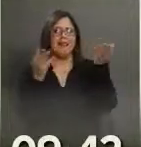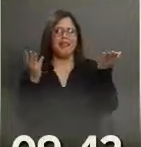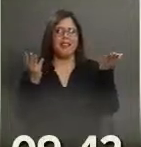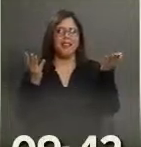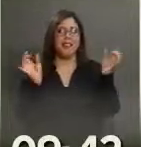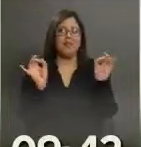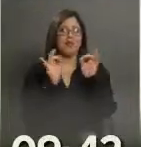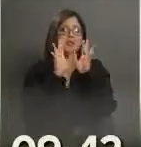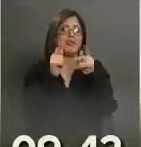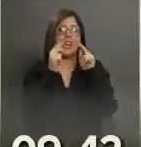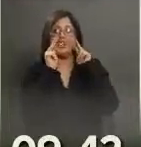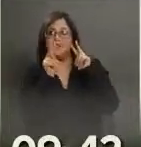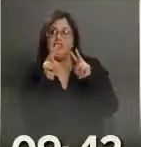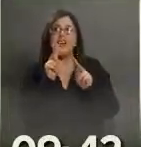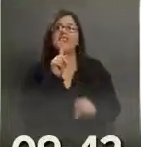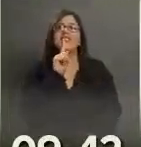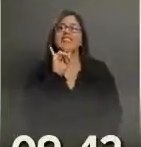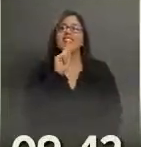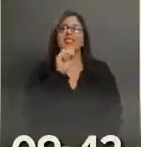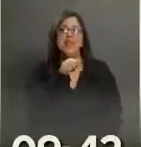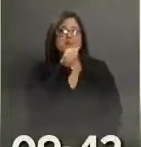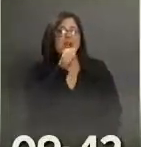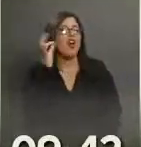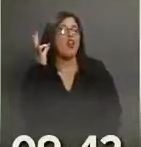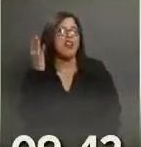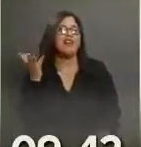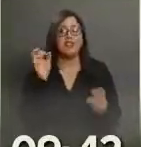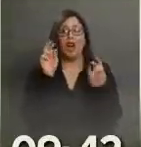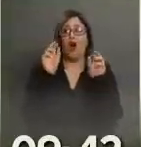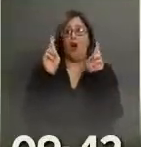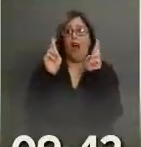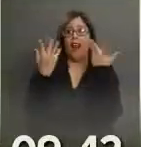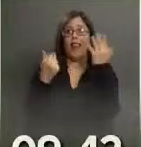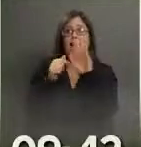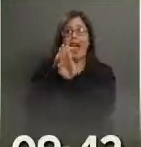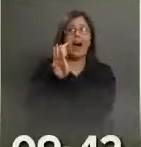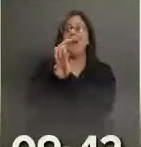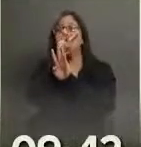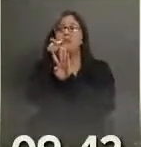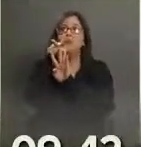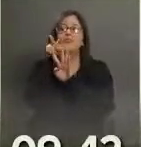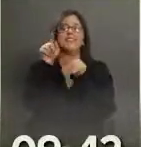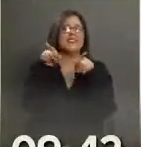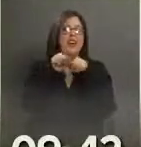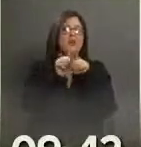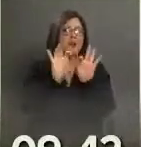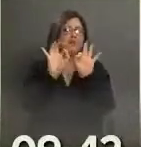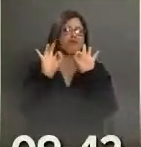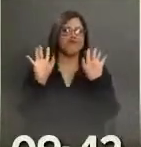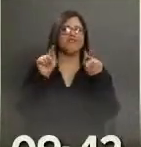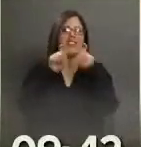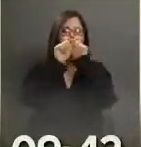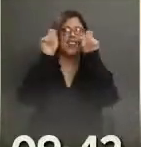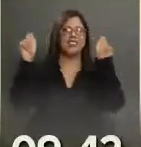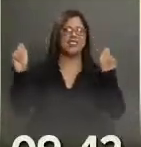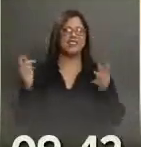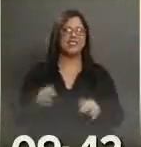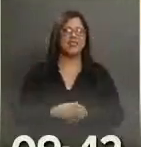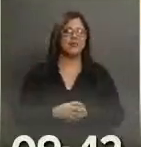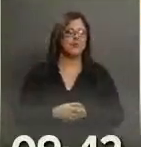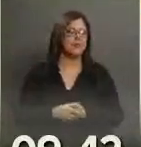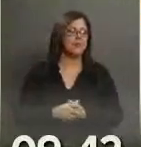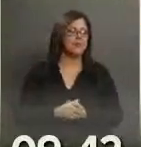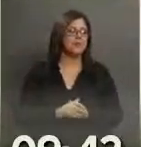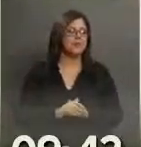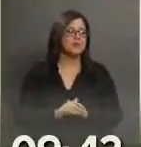Titi. Esperemos. Qué postal. De cobertura y de campaña. Esperemos que aparezca nuestra